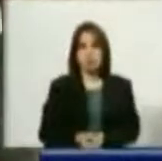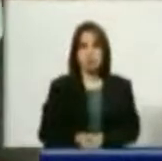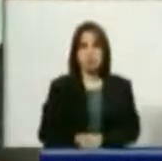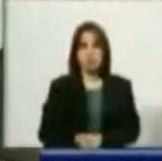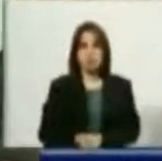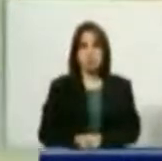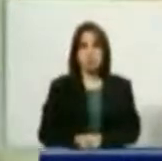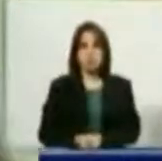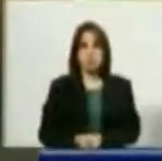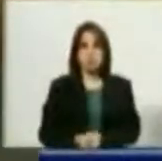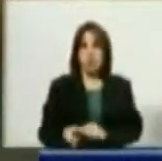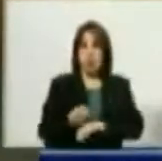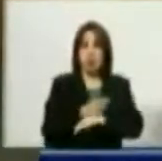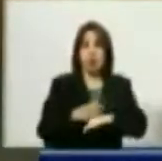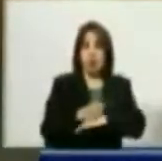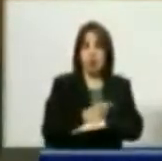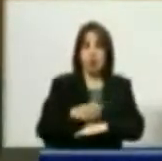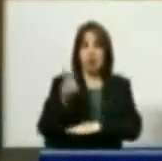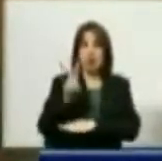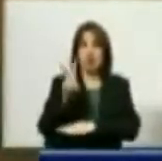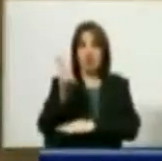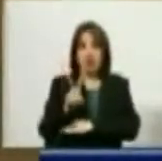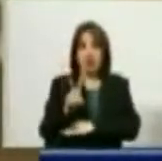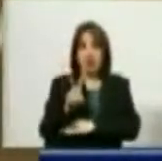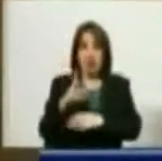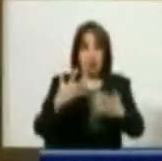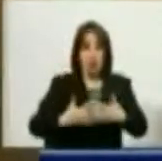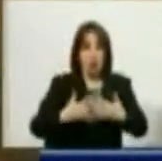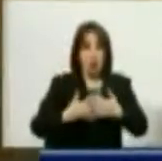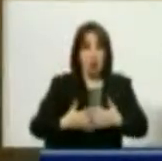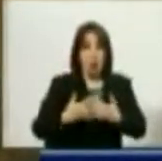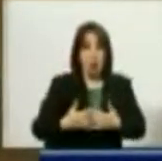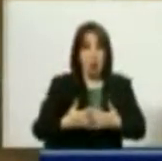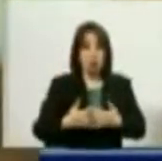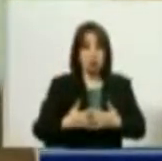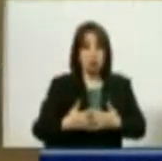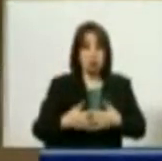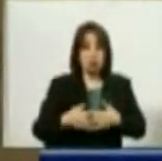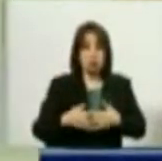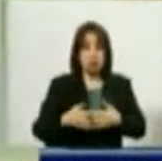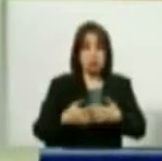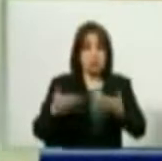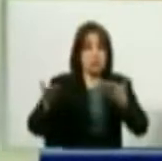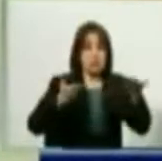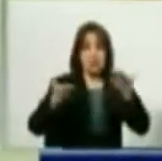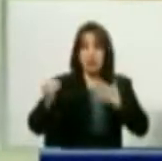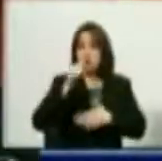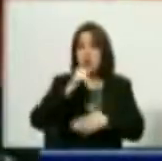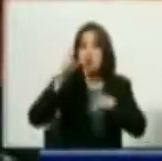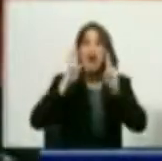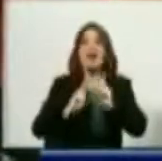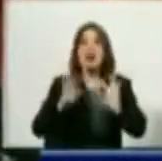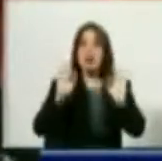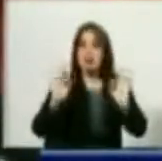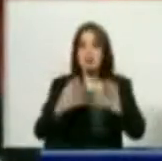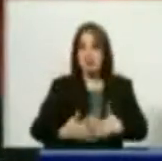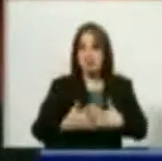gobernador de Vargas instala ocho plantas de salinizadoras para reforzar servicio de agua potable